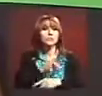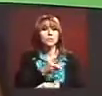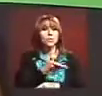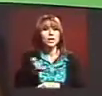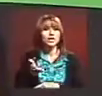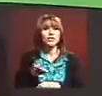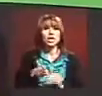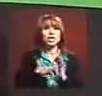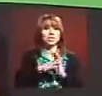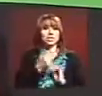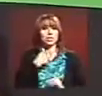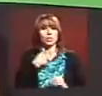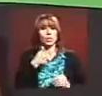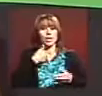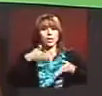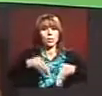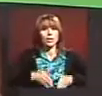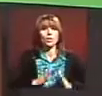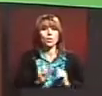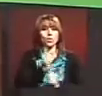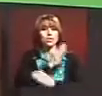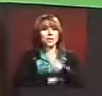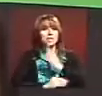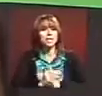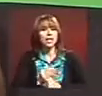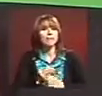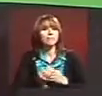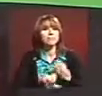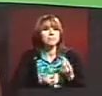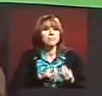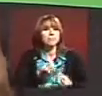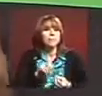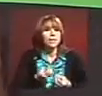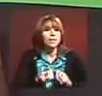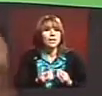Si yo soy madre o padre de familia de un niño con discapacidad, ¿cómo llego,